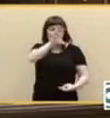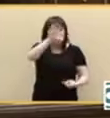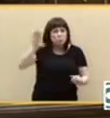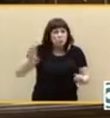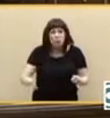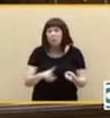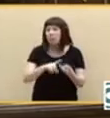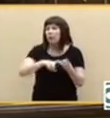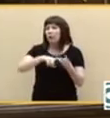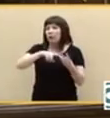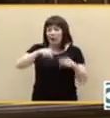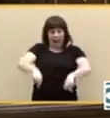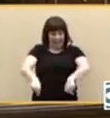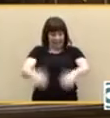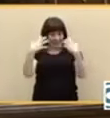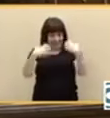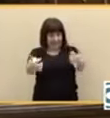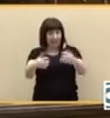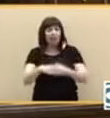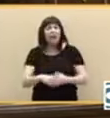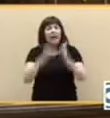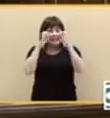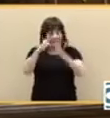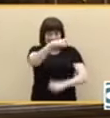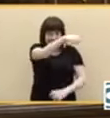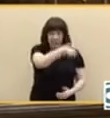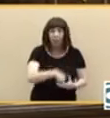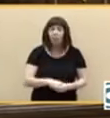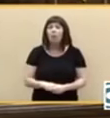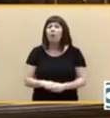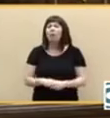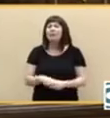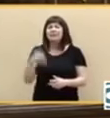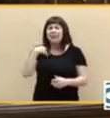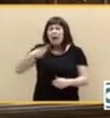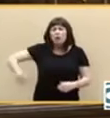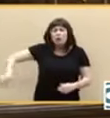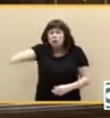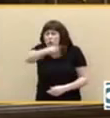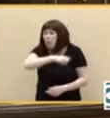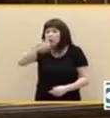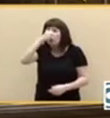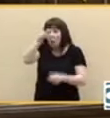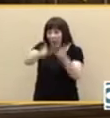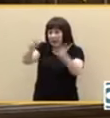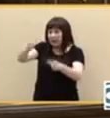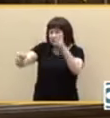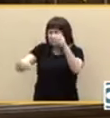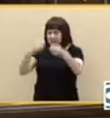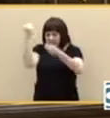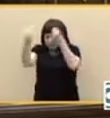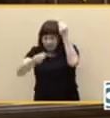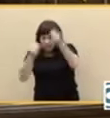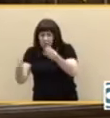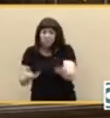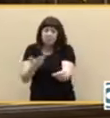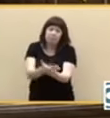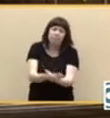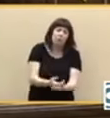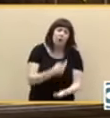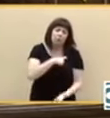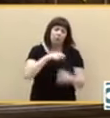en el Congreso, en el Senado, llevamos años preguntando, proponiendo comisiones de investigación y